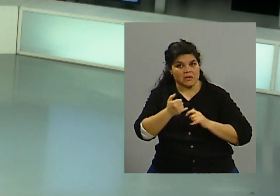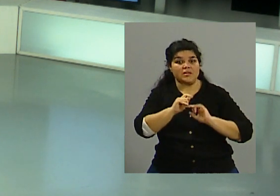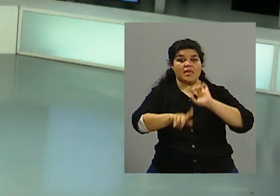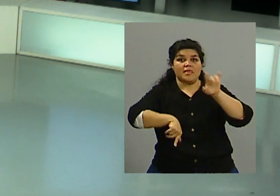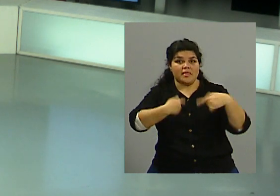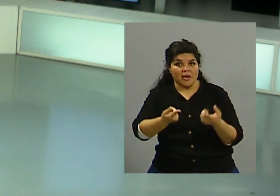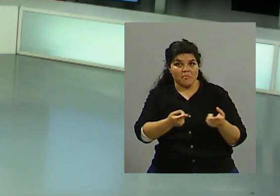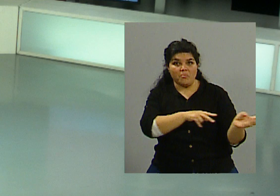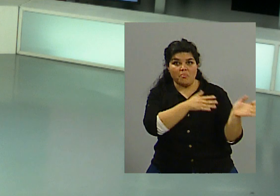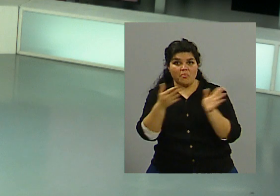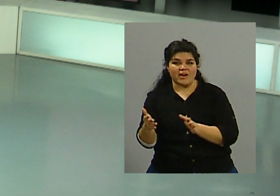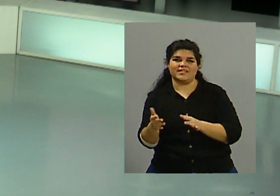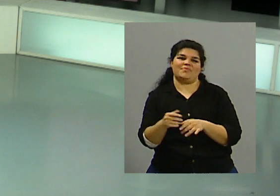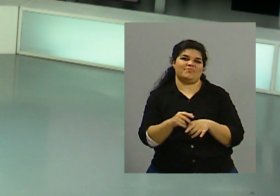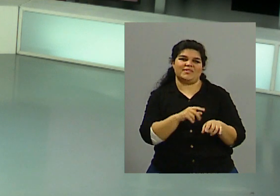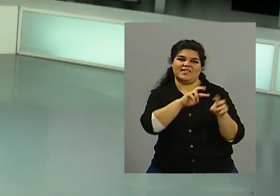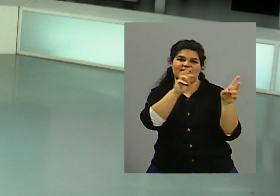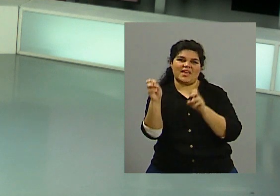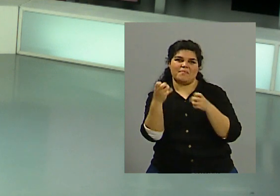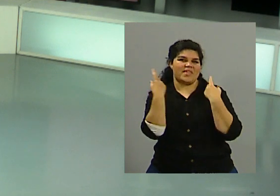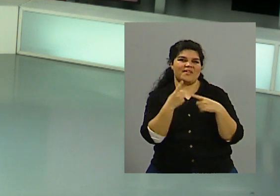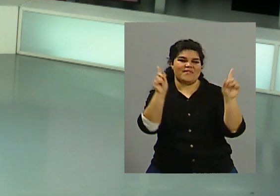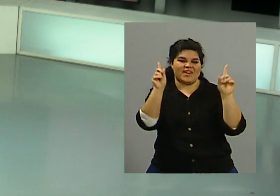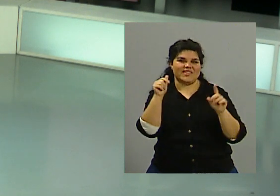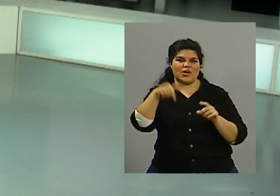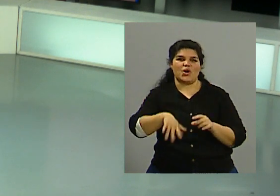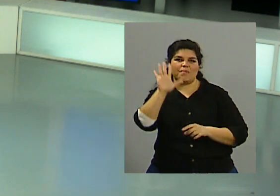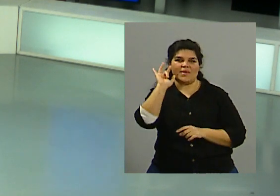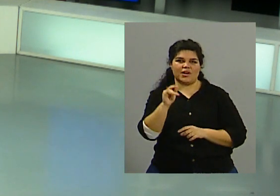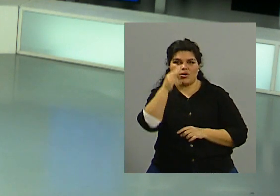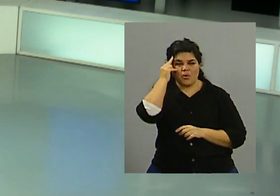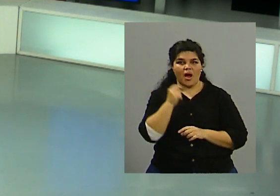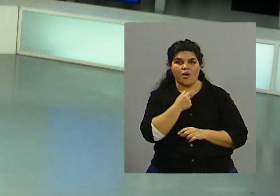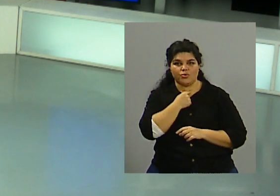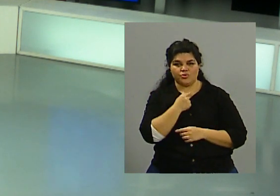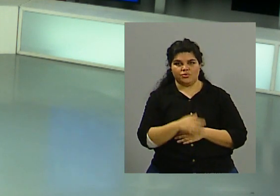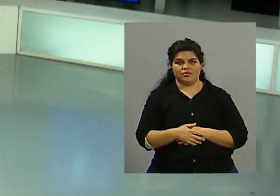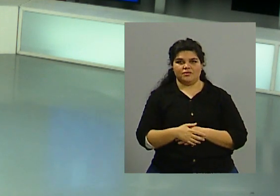seguimos con otra temática dentro de lo que es en este apunte día miércoles 9 de agosto.